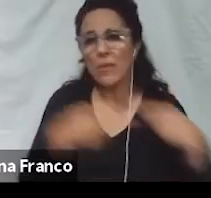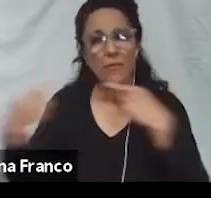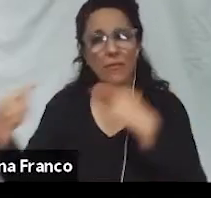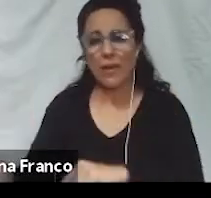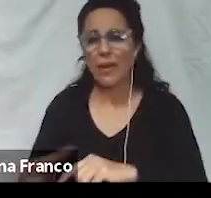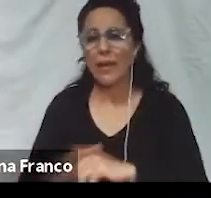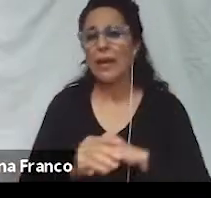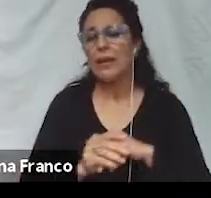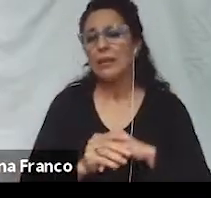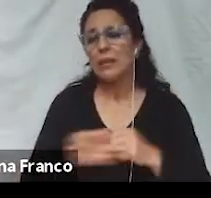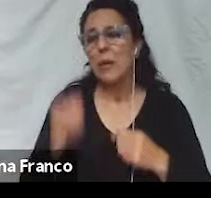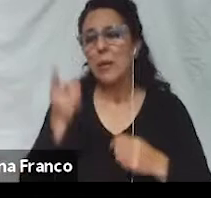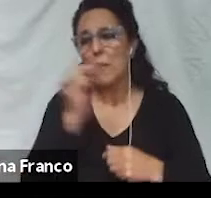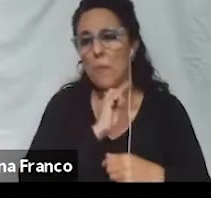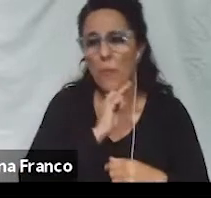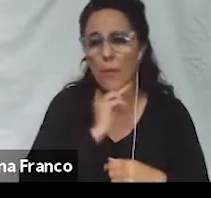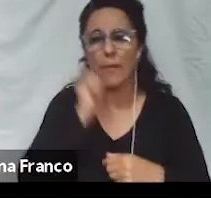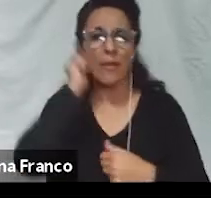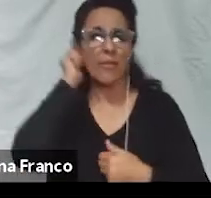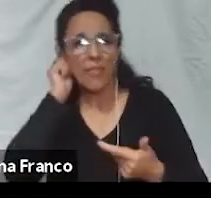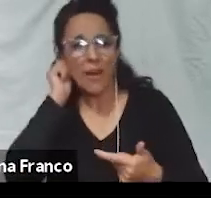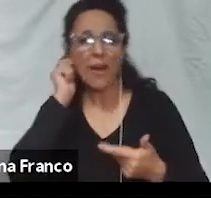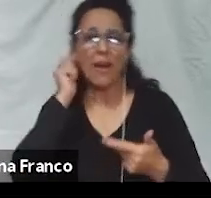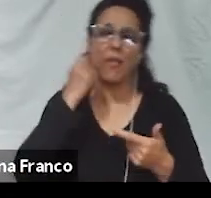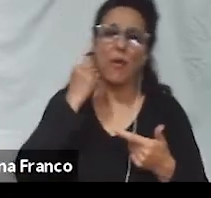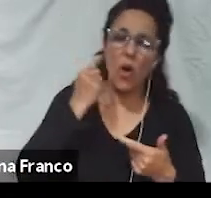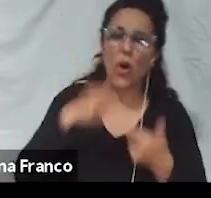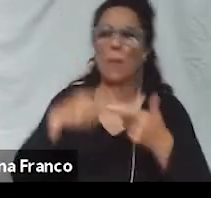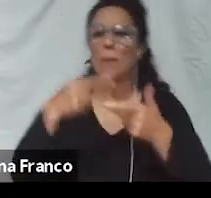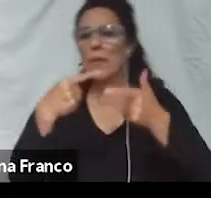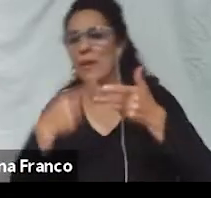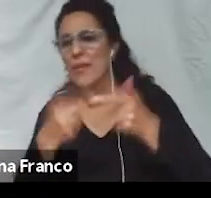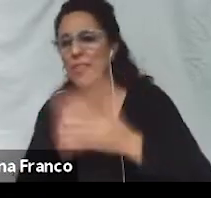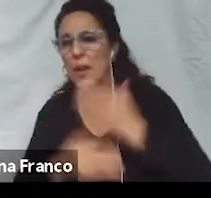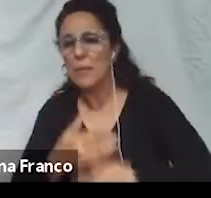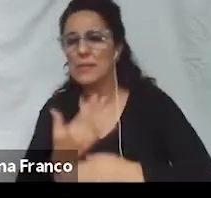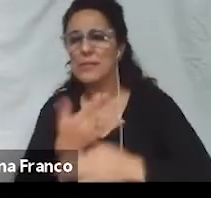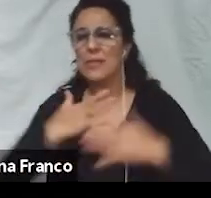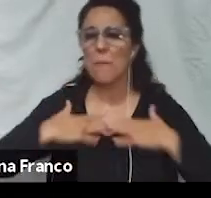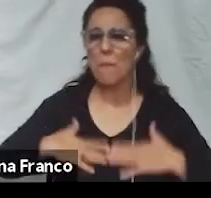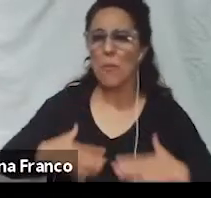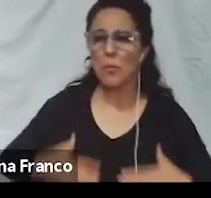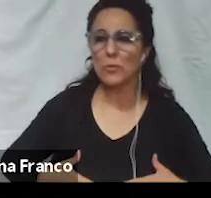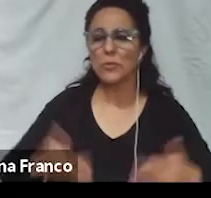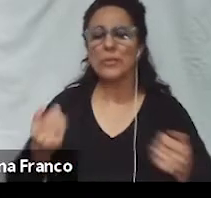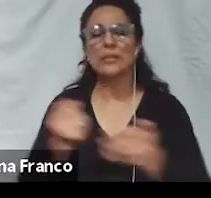diversidad, del tipo que sea, de género, de edad, si tienen alguna discapacidad